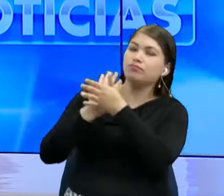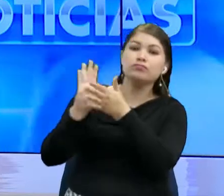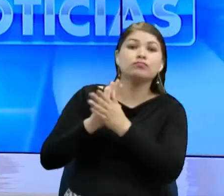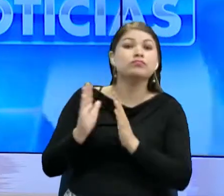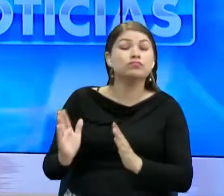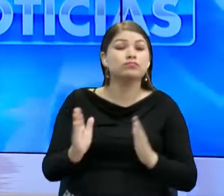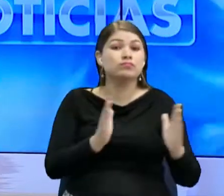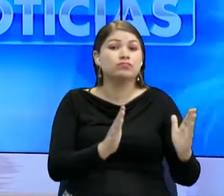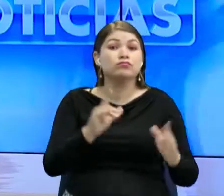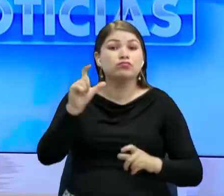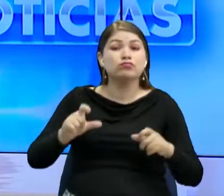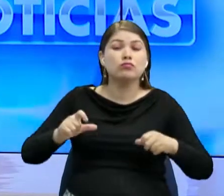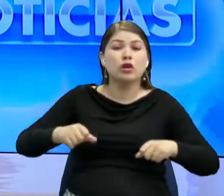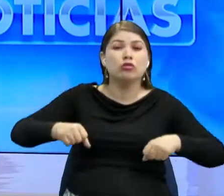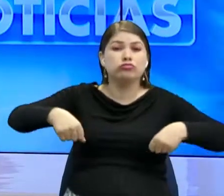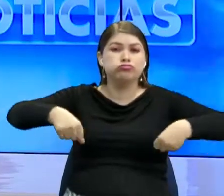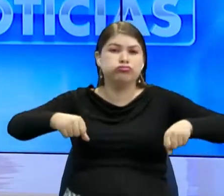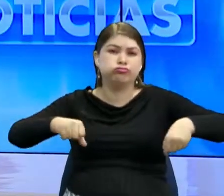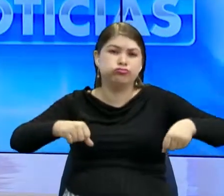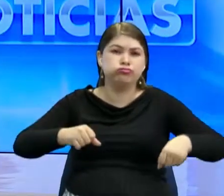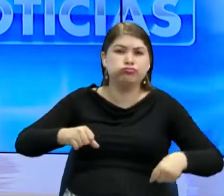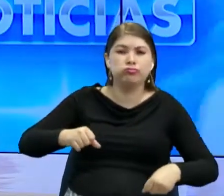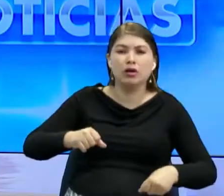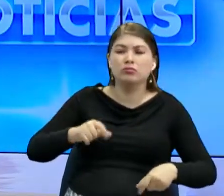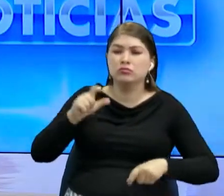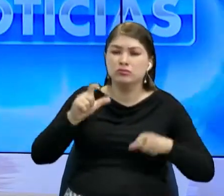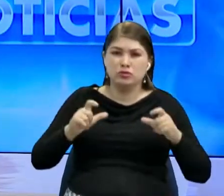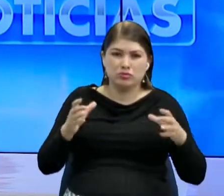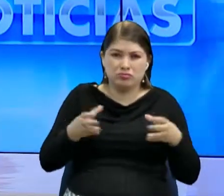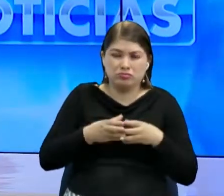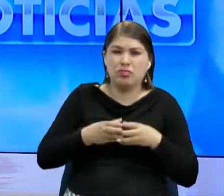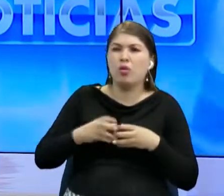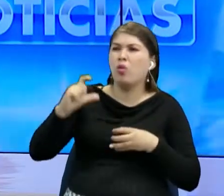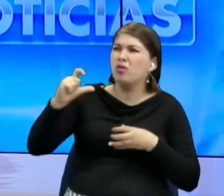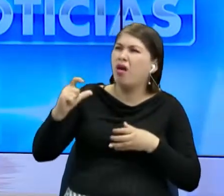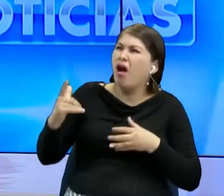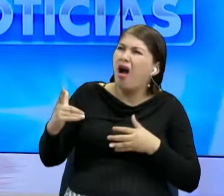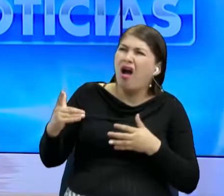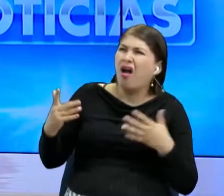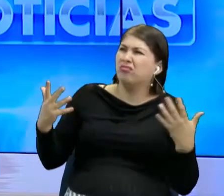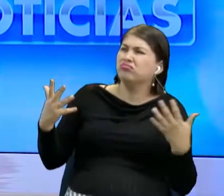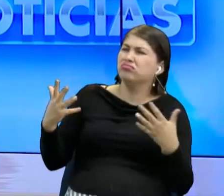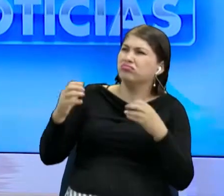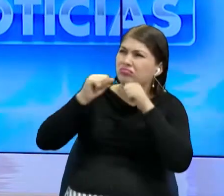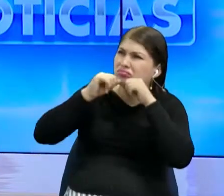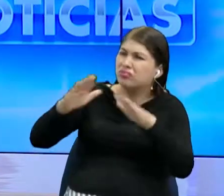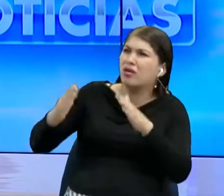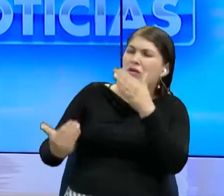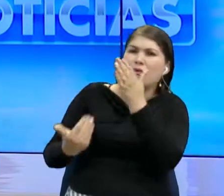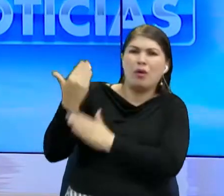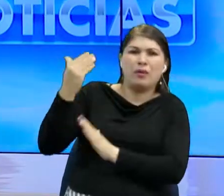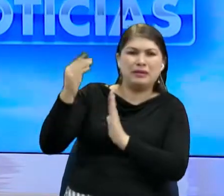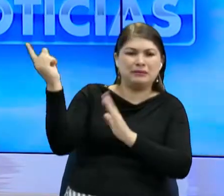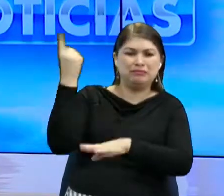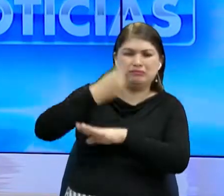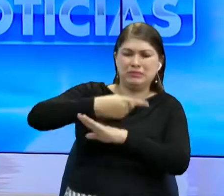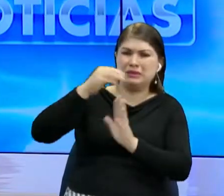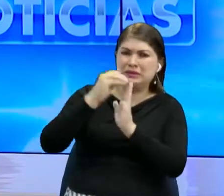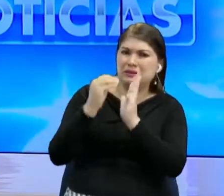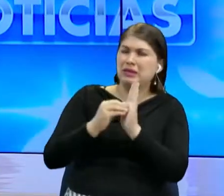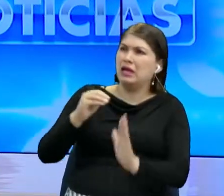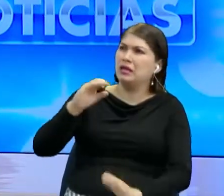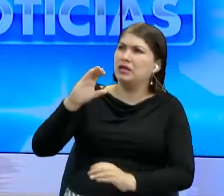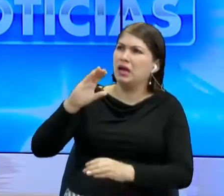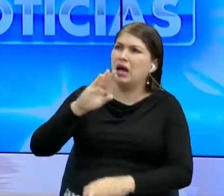mientras tanto conductores de motocicletas en cúcuta reaccionar ante estas nuevas medidas anunciadas por el alcalde de la ciudad algunos por